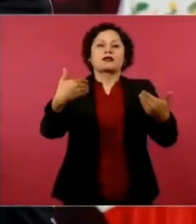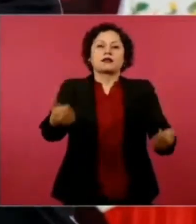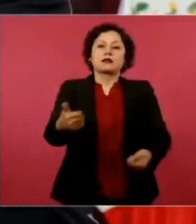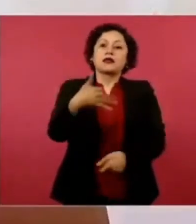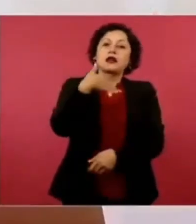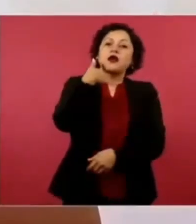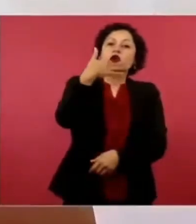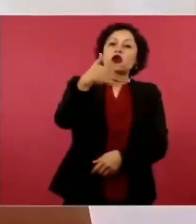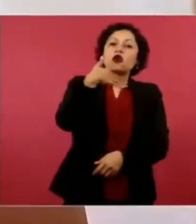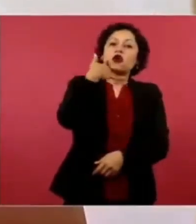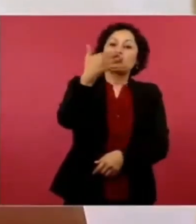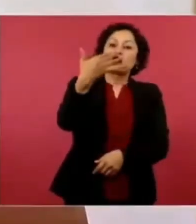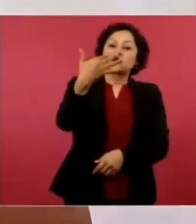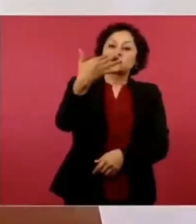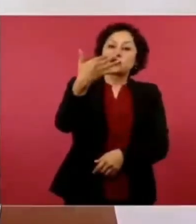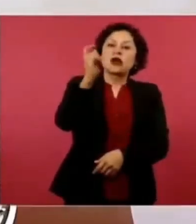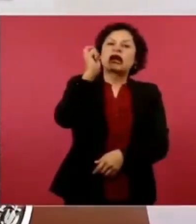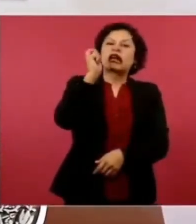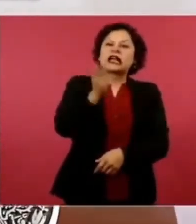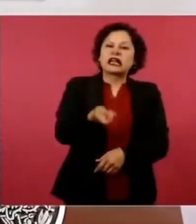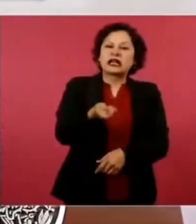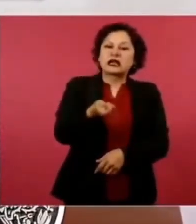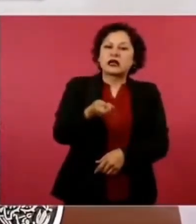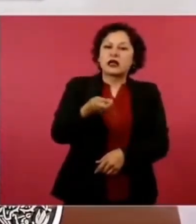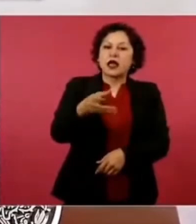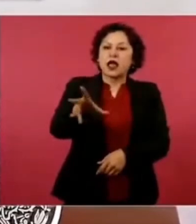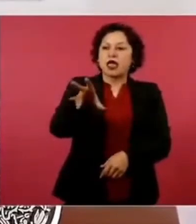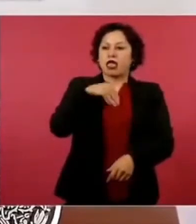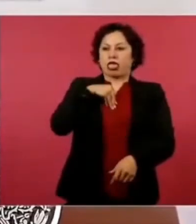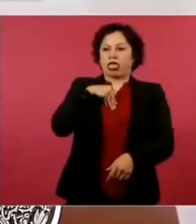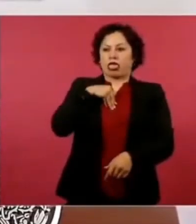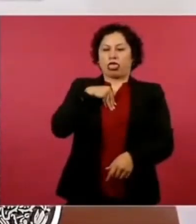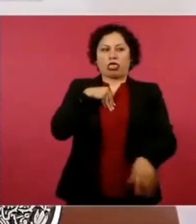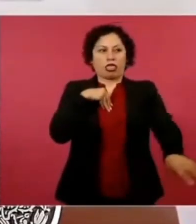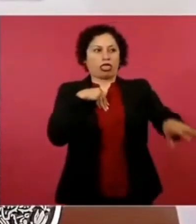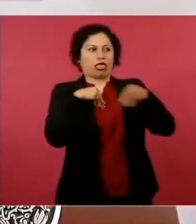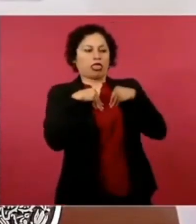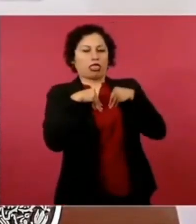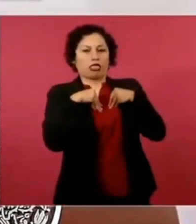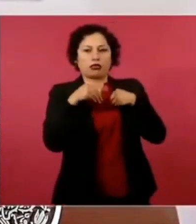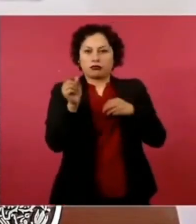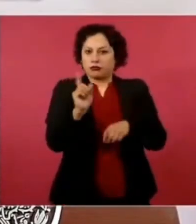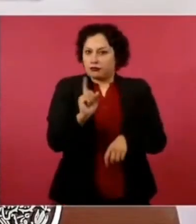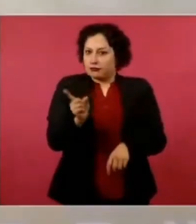sino, como lo he dicho en otras ocasiones, una peste.